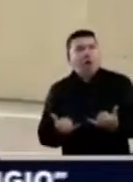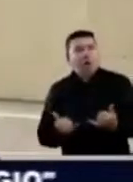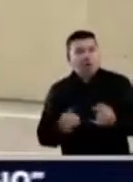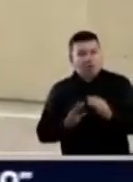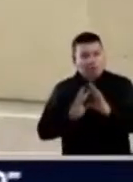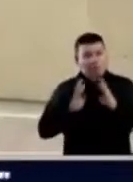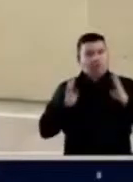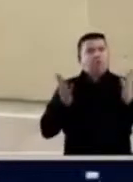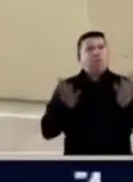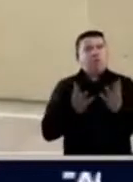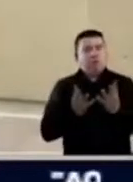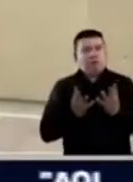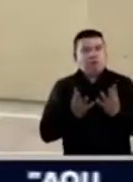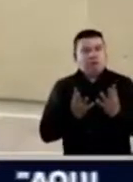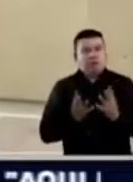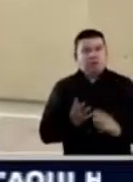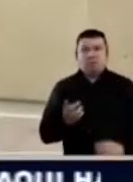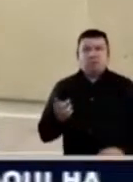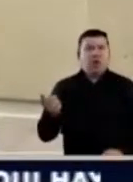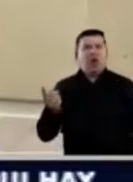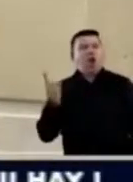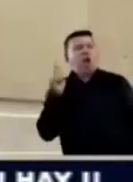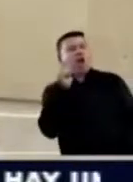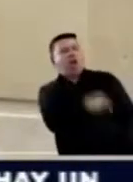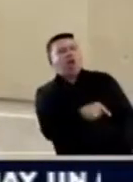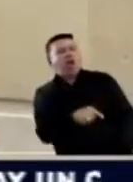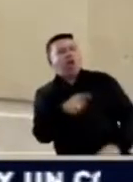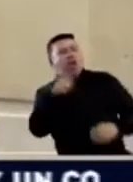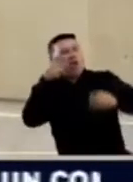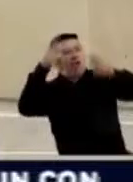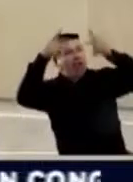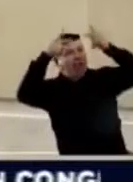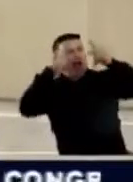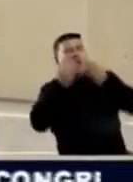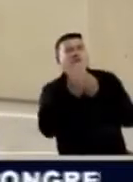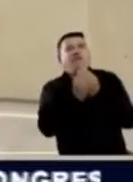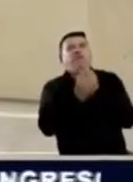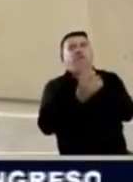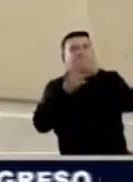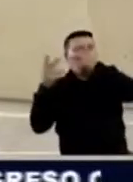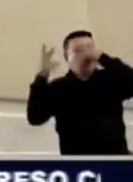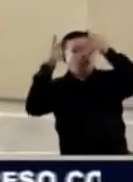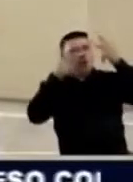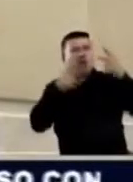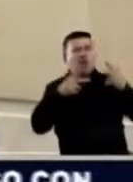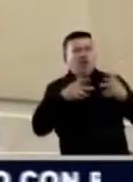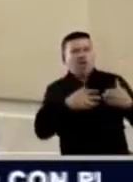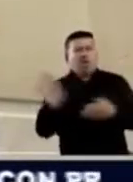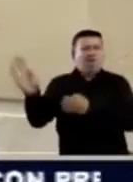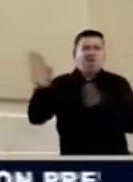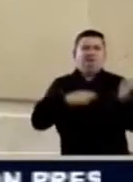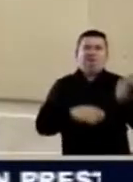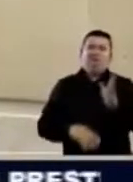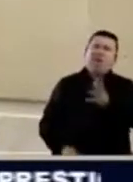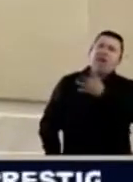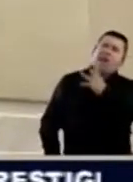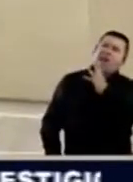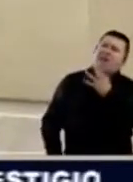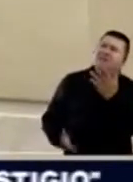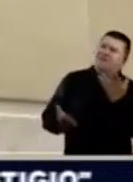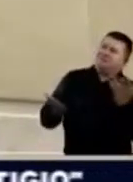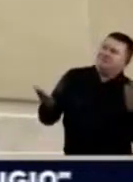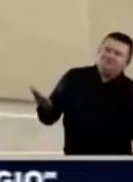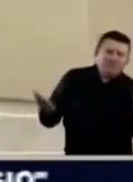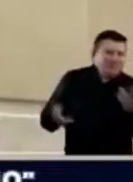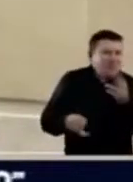porque digamos que amén de que la forma y el trámite que él está queriendo hacer no es la adecuada, pues él sí tiene